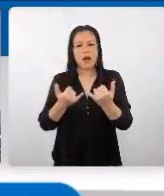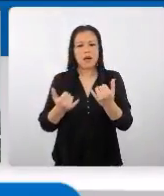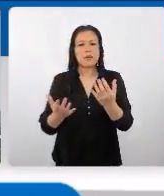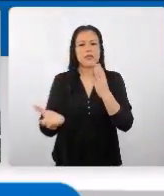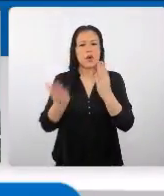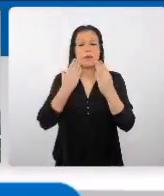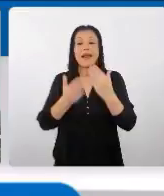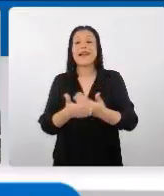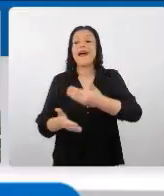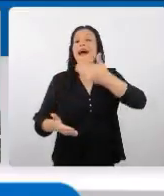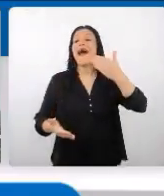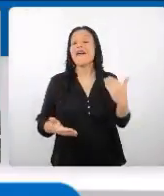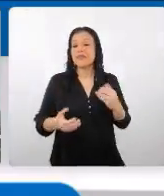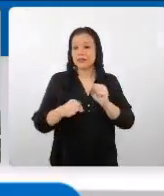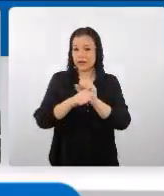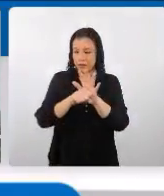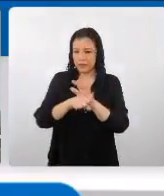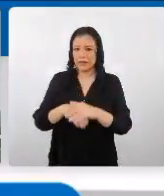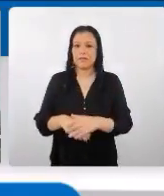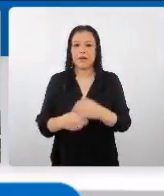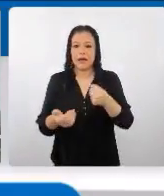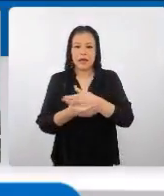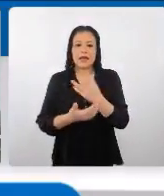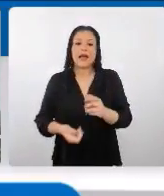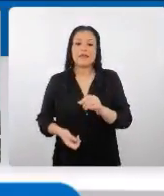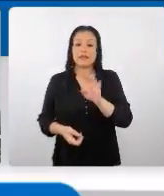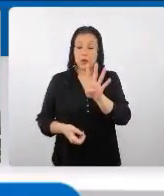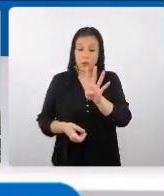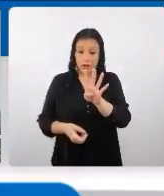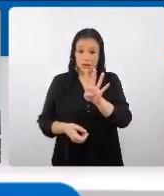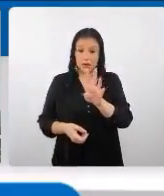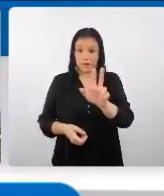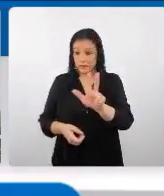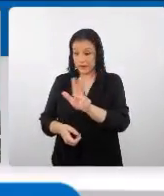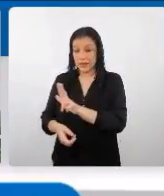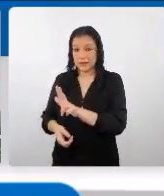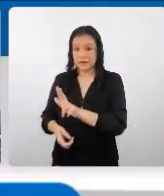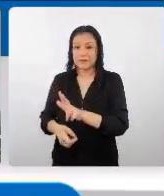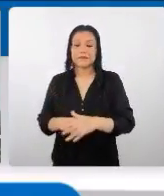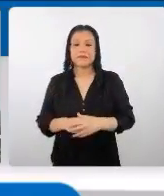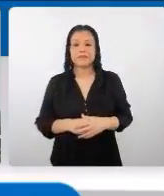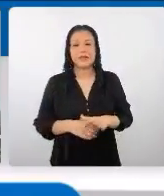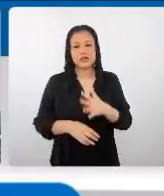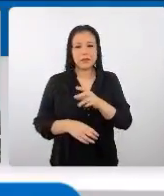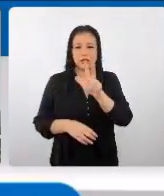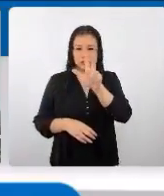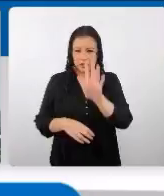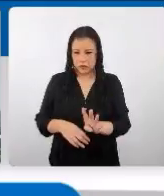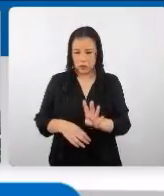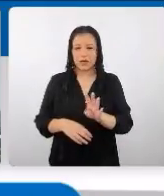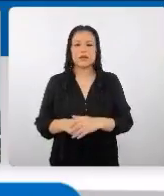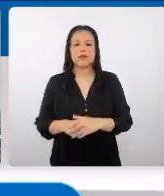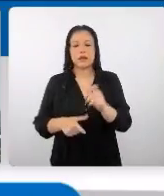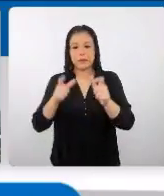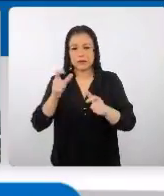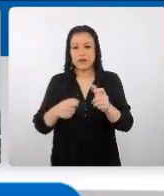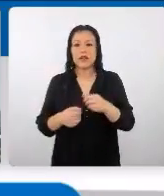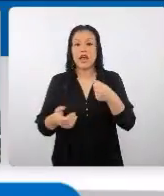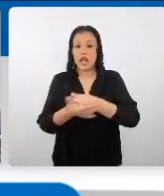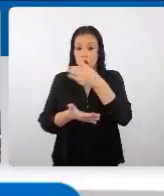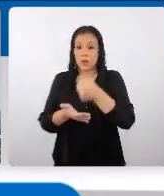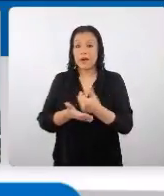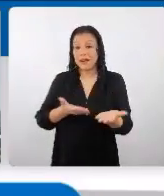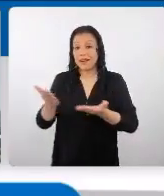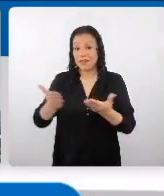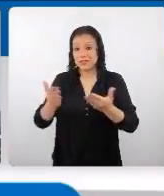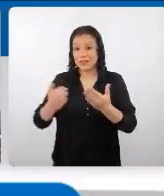antes. La compra, 3 de cada 4 vacacionistas, estamos hablando de tres cuartos de la población, compraría los